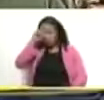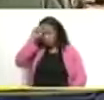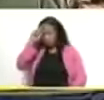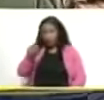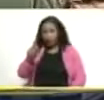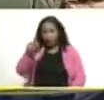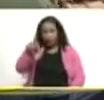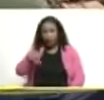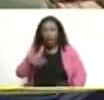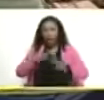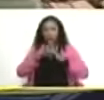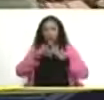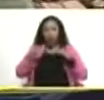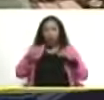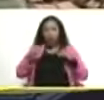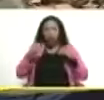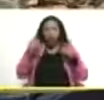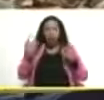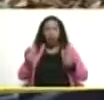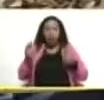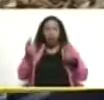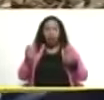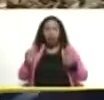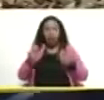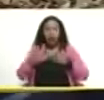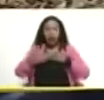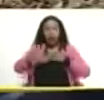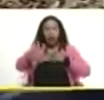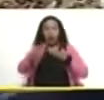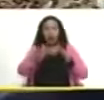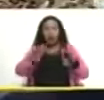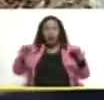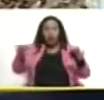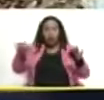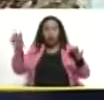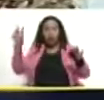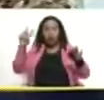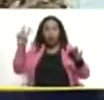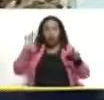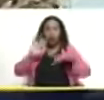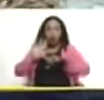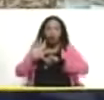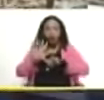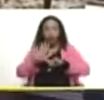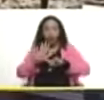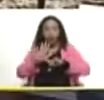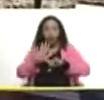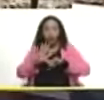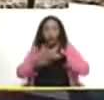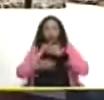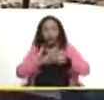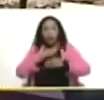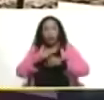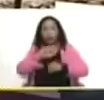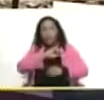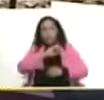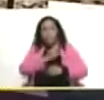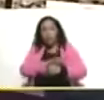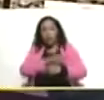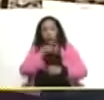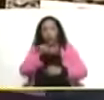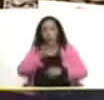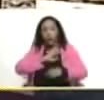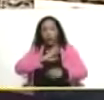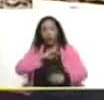aquí a toda la reserva activa a lo largo y ancho del país y al ejemplo que dieron y al poder de su